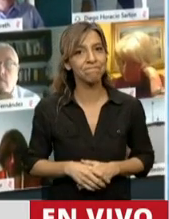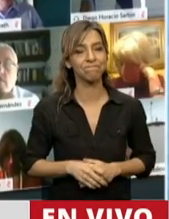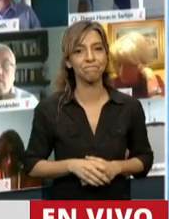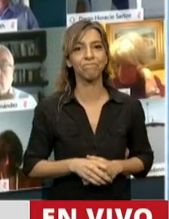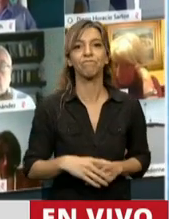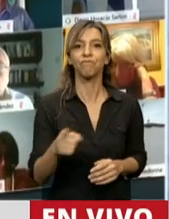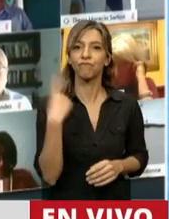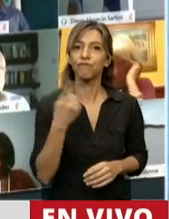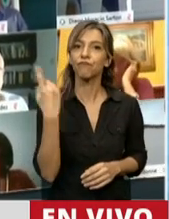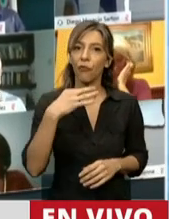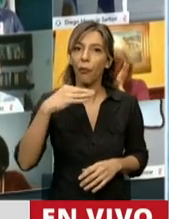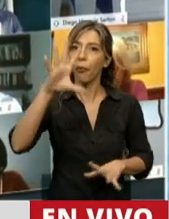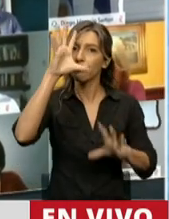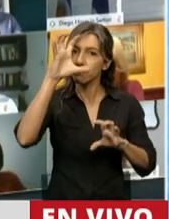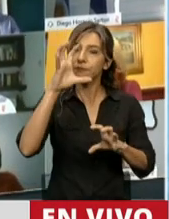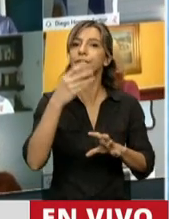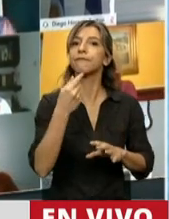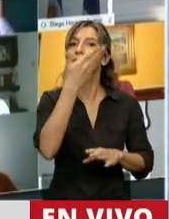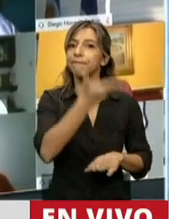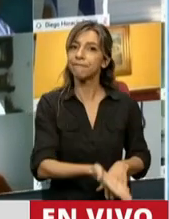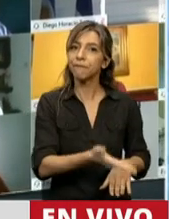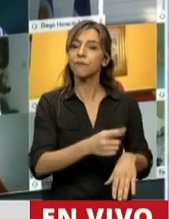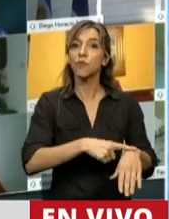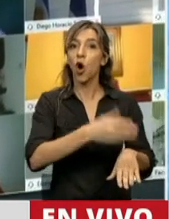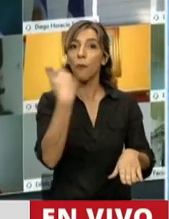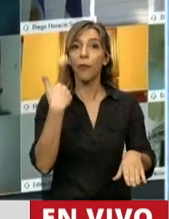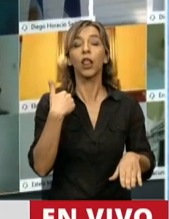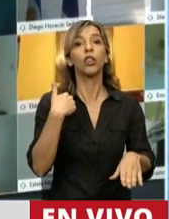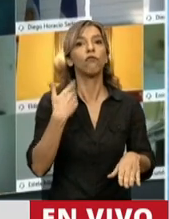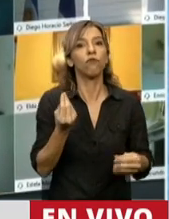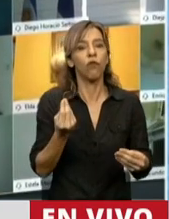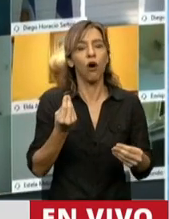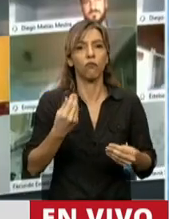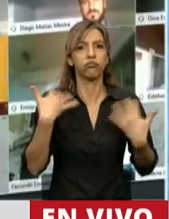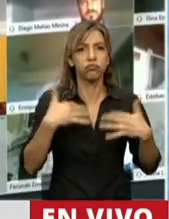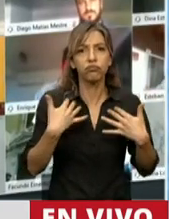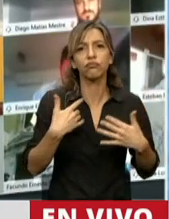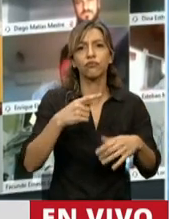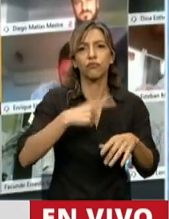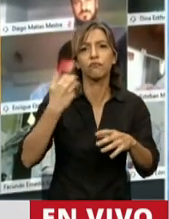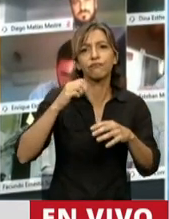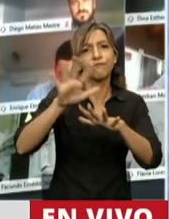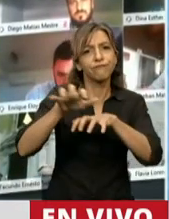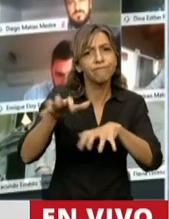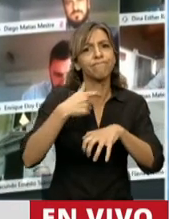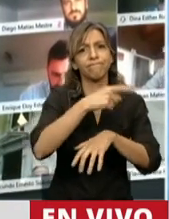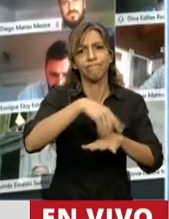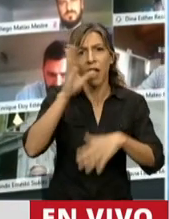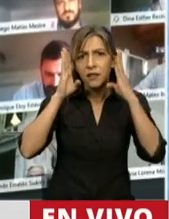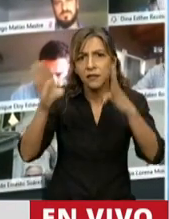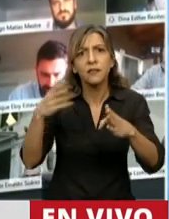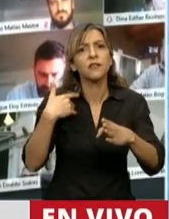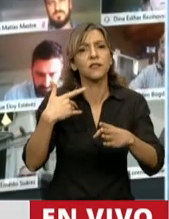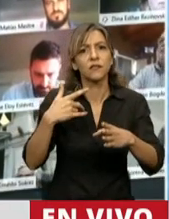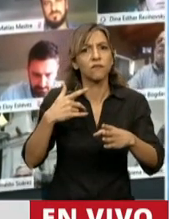Arturo Illia reivindicó la Junta Nacional de Granos, algo que hoy los sectores más conservadores de la